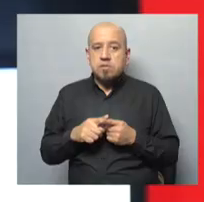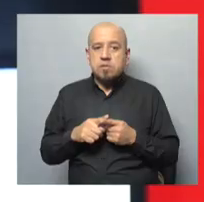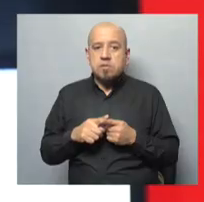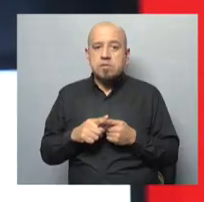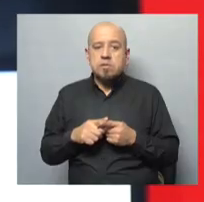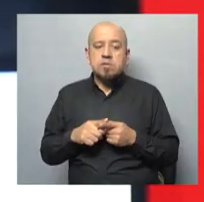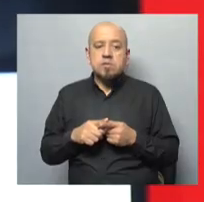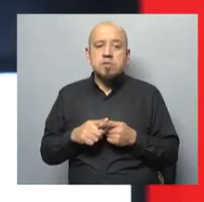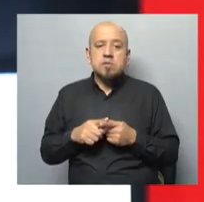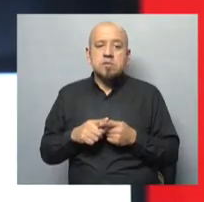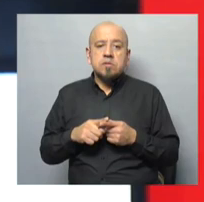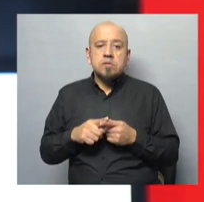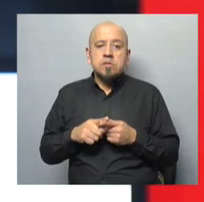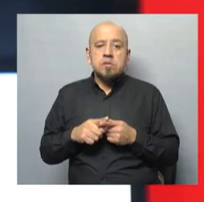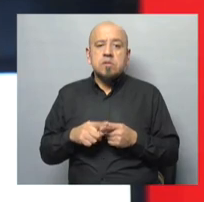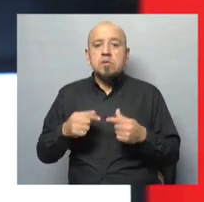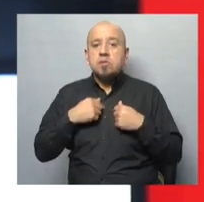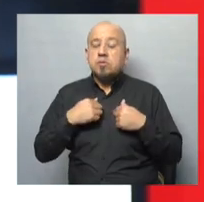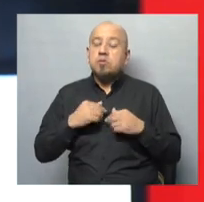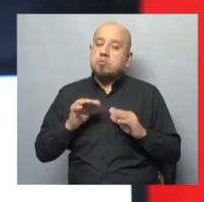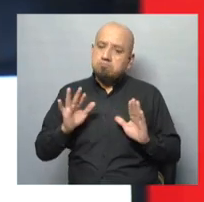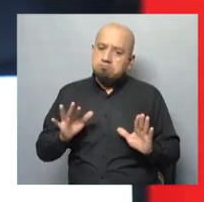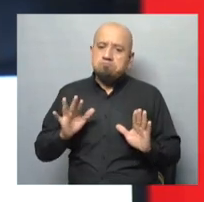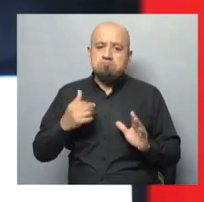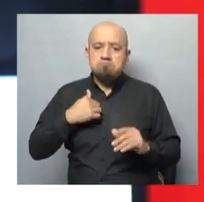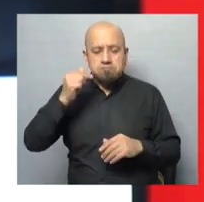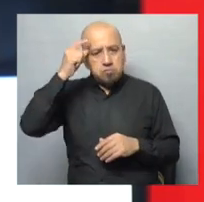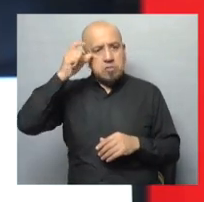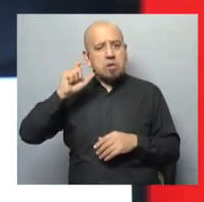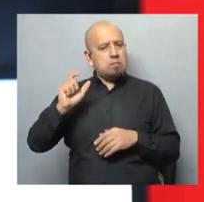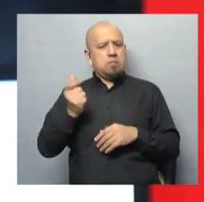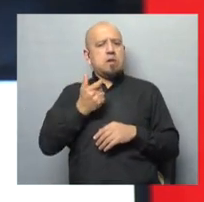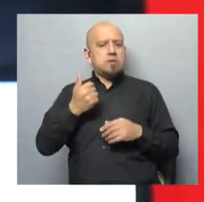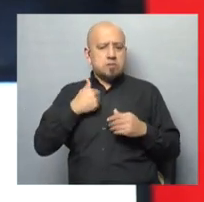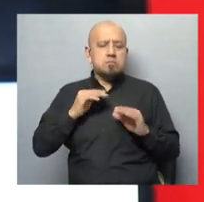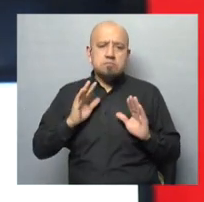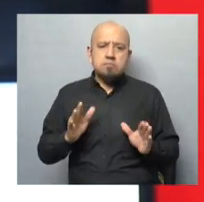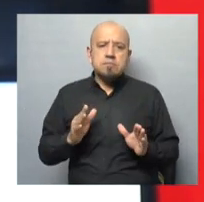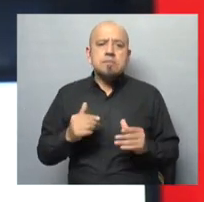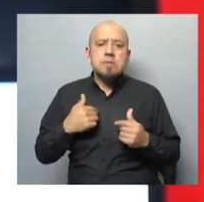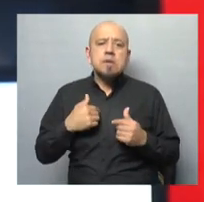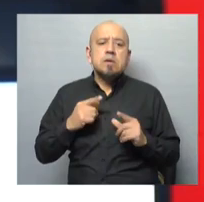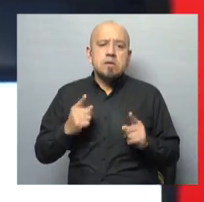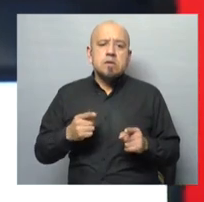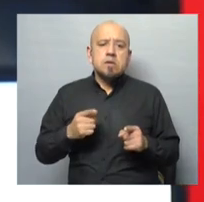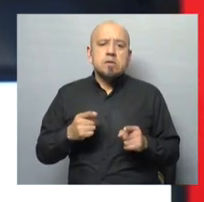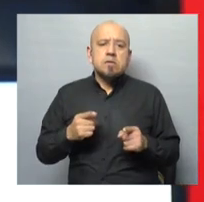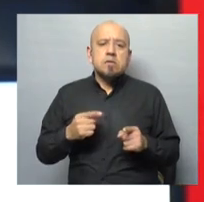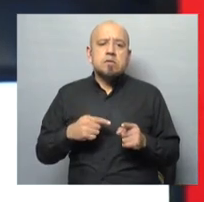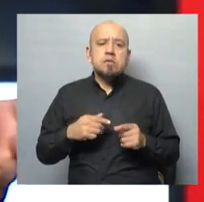yo yo yo yo cambia bastante digamos en ese sentido que también me lo ha permitido